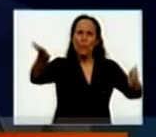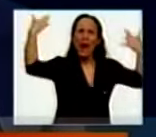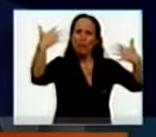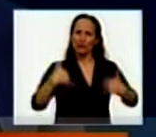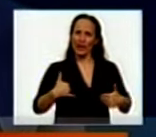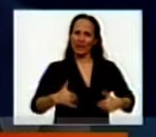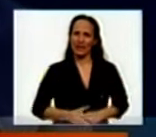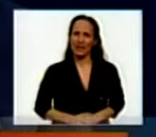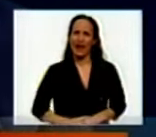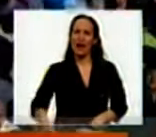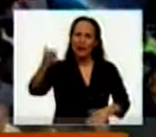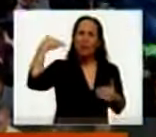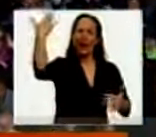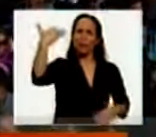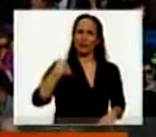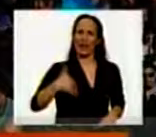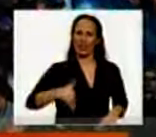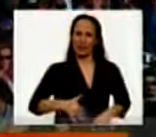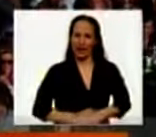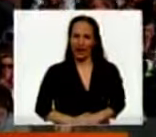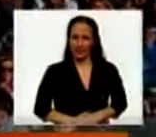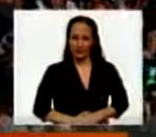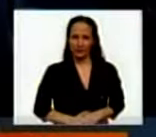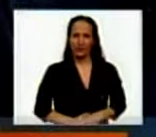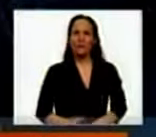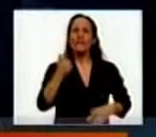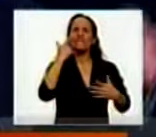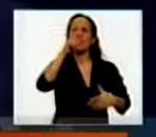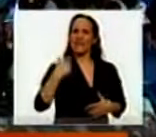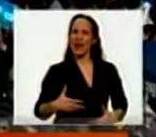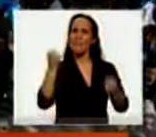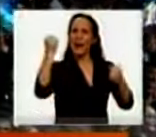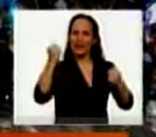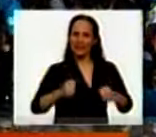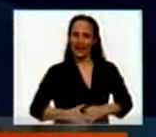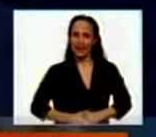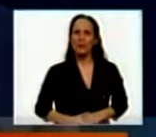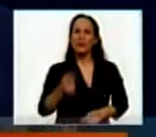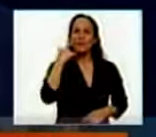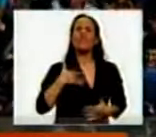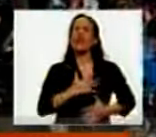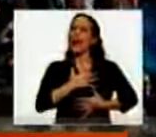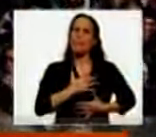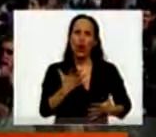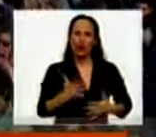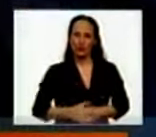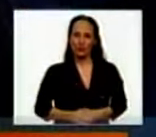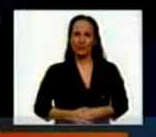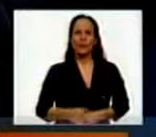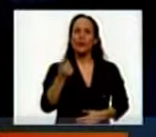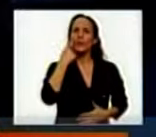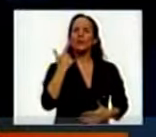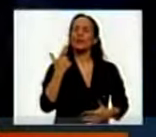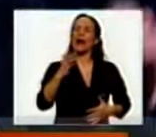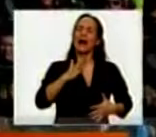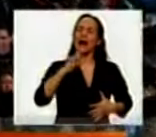Argentina! ¡Y vamos, Argentina! ¡Viva la patria! ¡Viva, ¡Viva el amor! ¡Viva! ¡Viva la